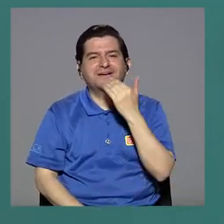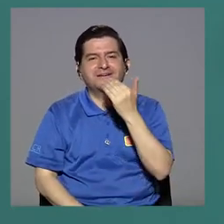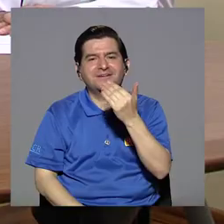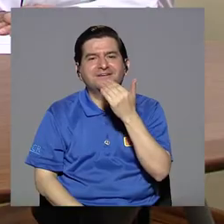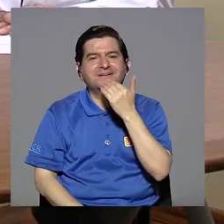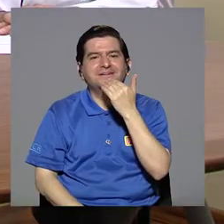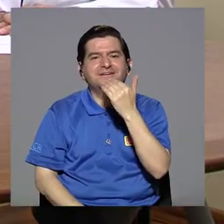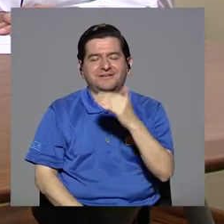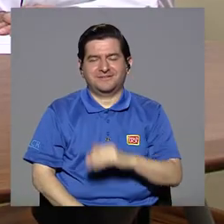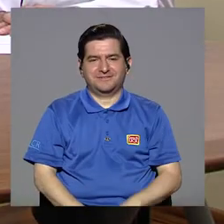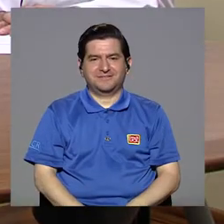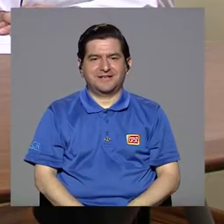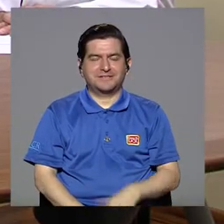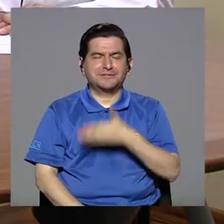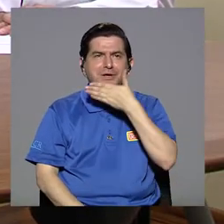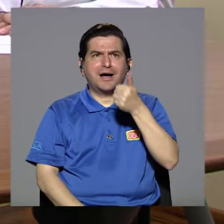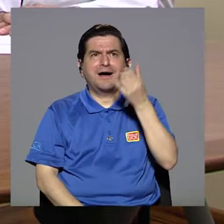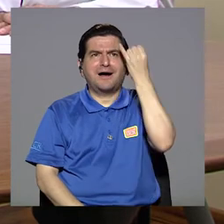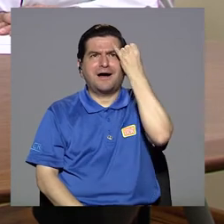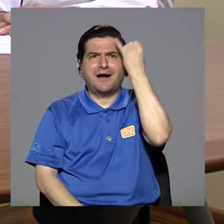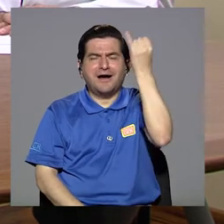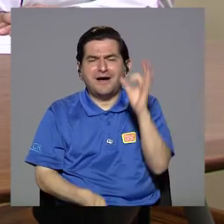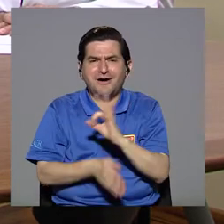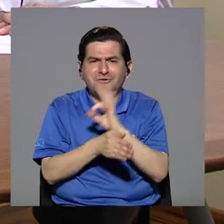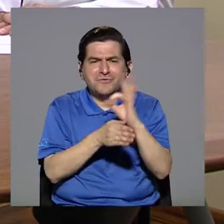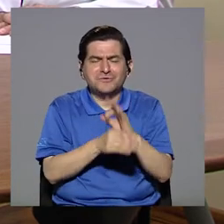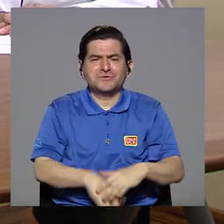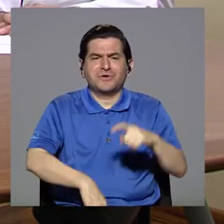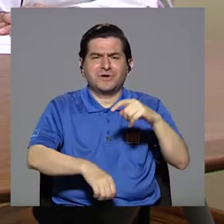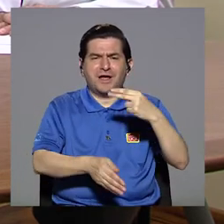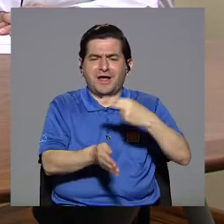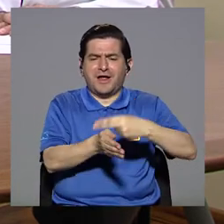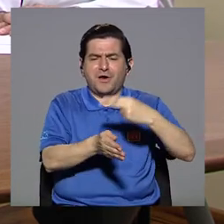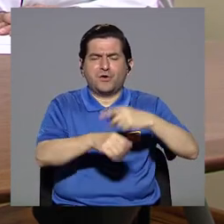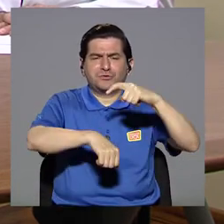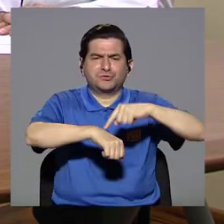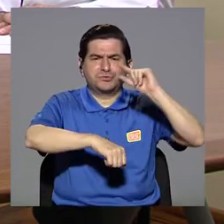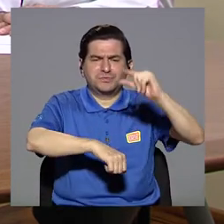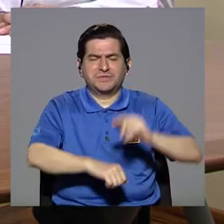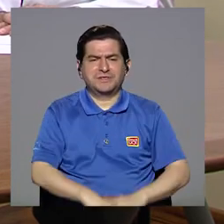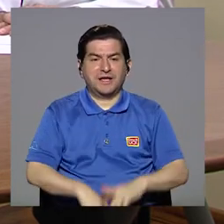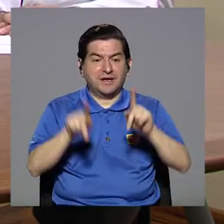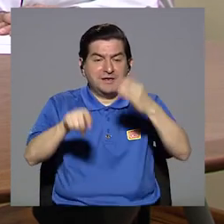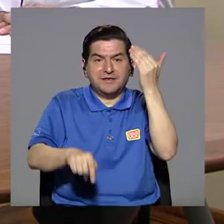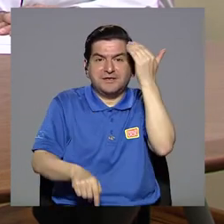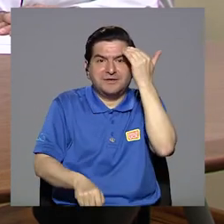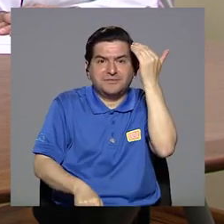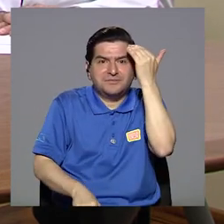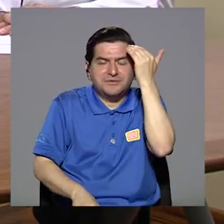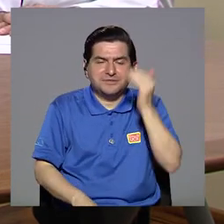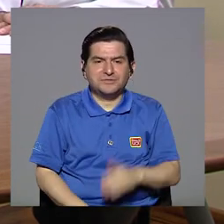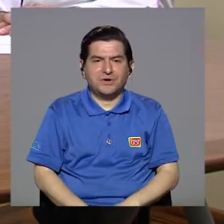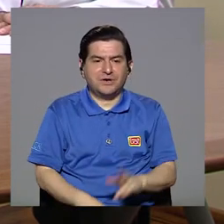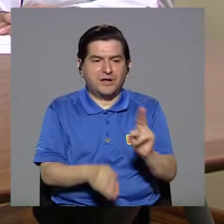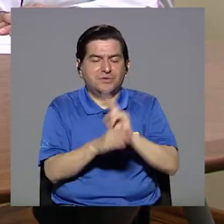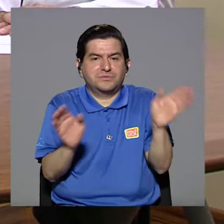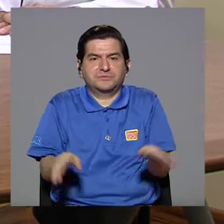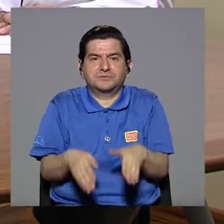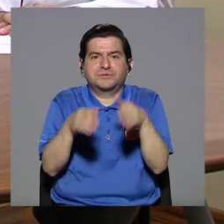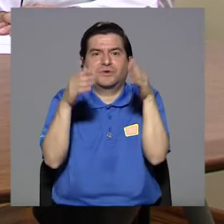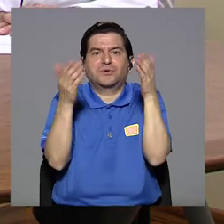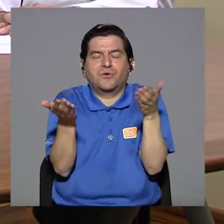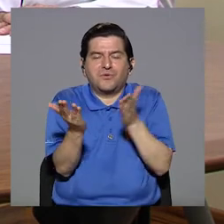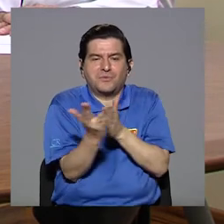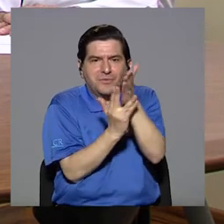está bien muchísimas gracias pero que ya tenemos una mejor idea de cómo funciona el hospital de día y que las personas también puedan ver pues cómo